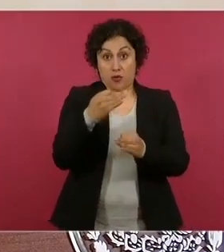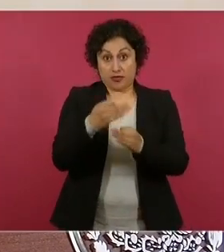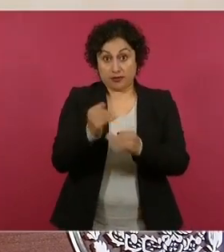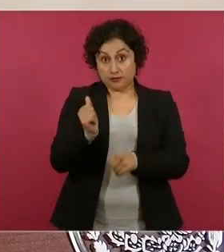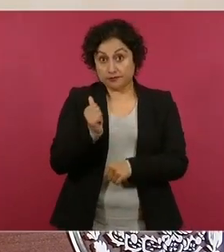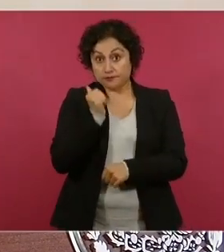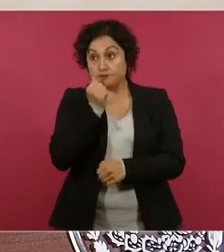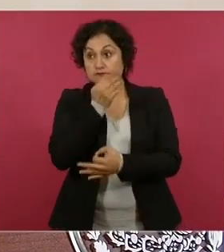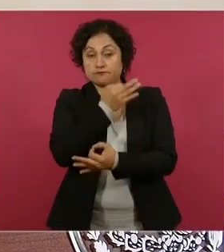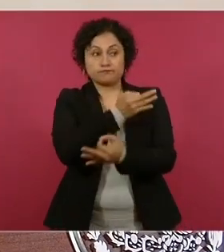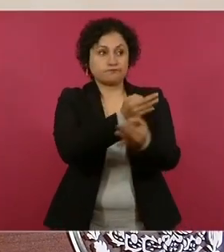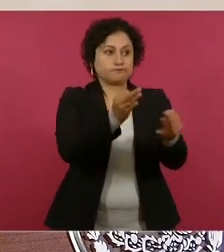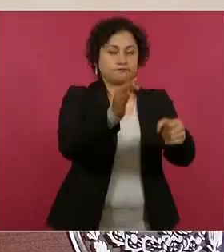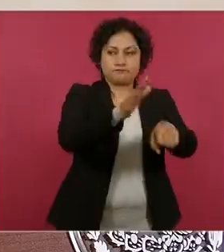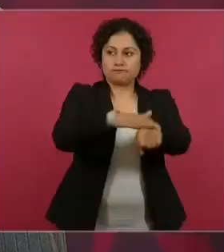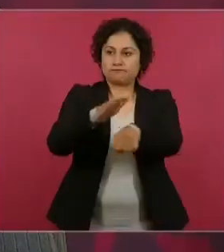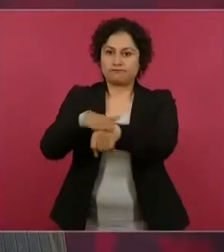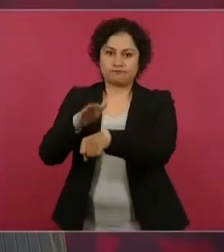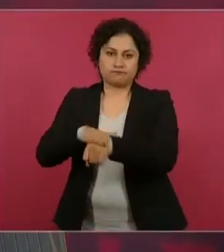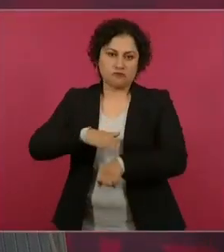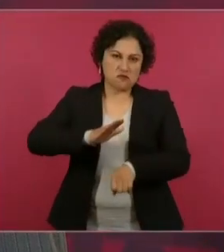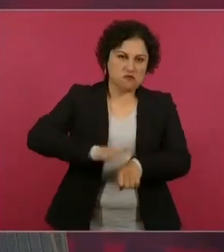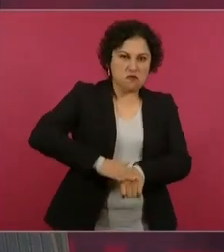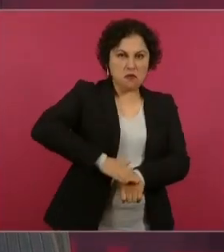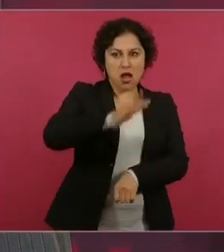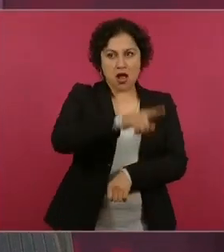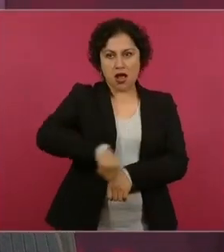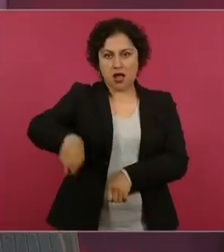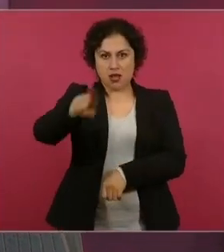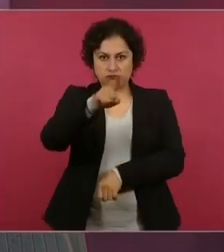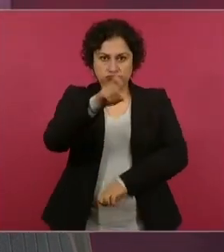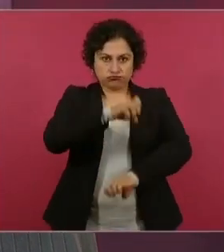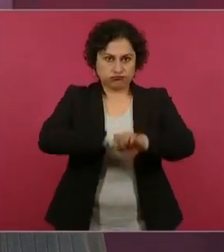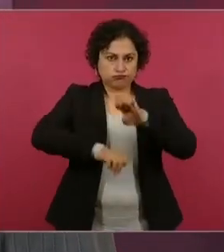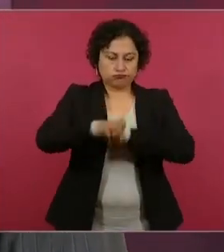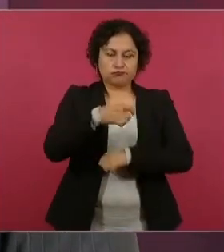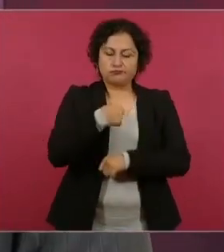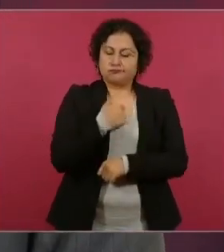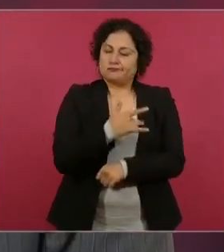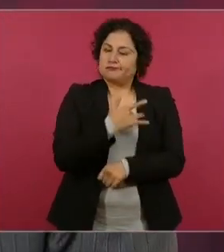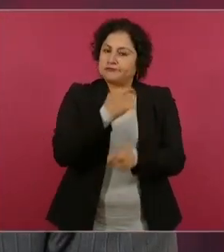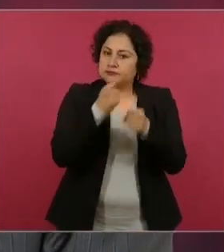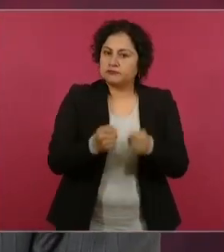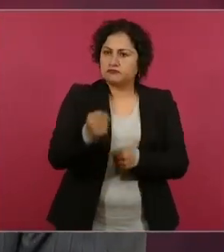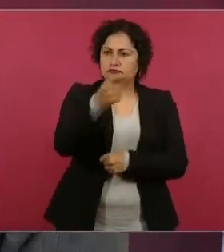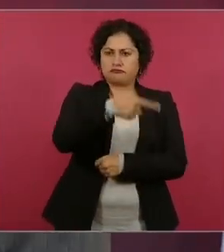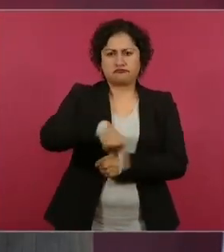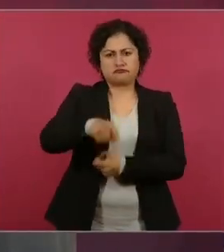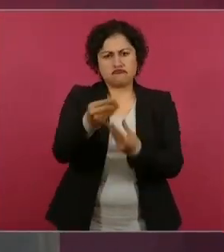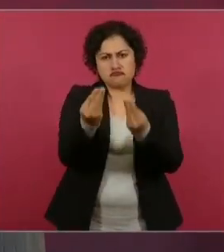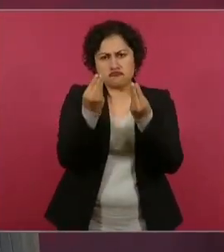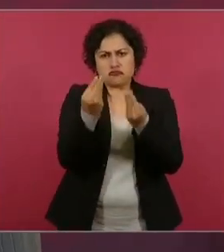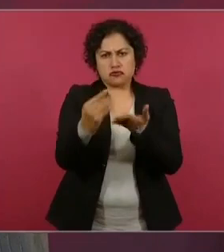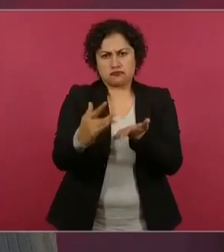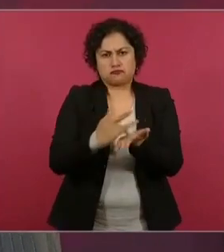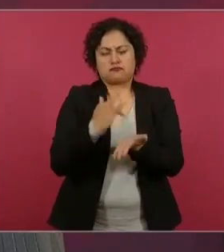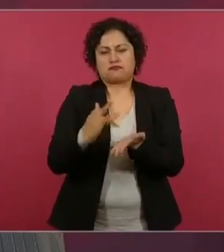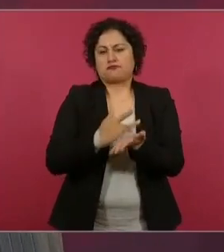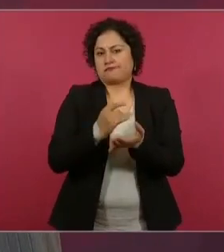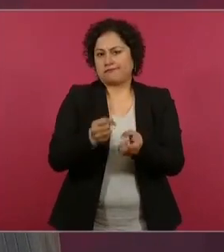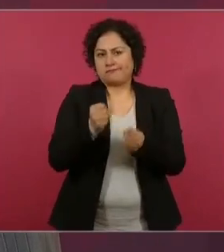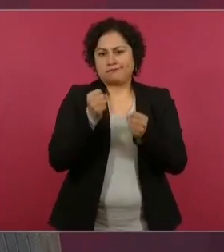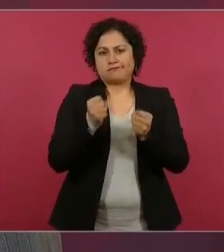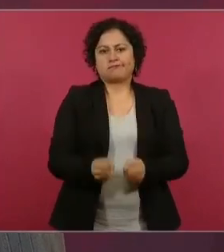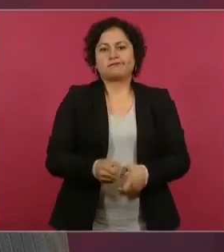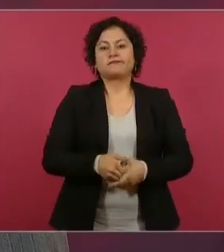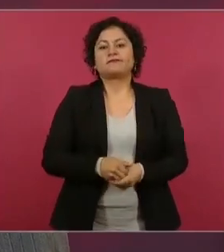que van a participar muchos. Vamos a tener esta semana